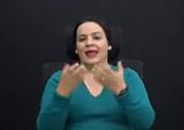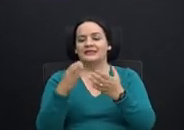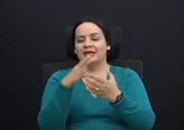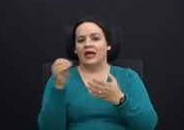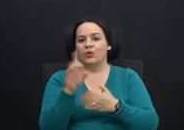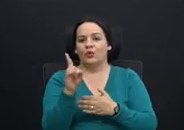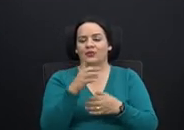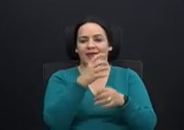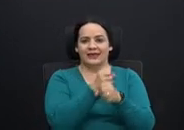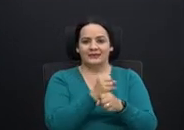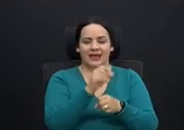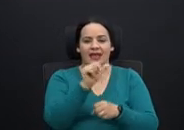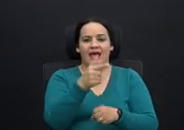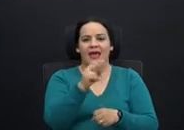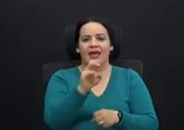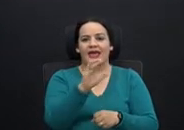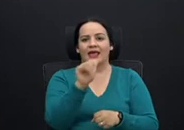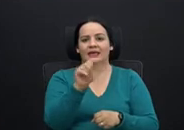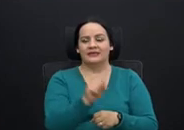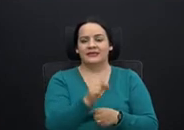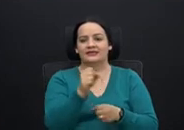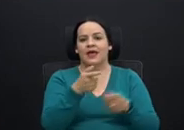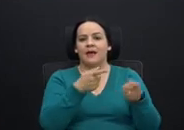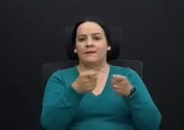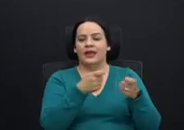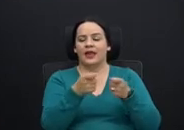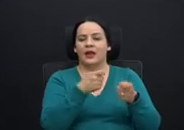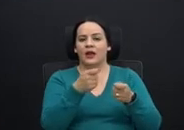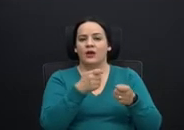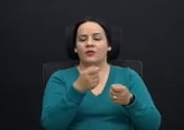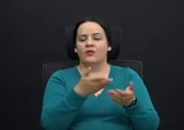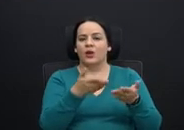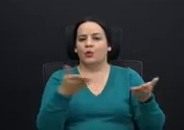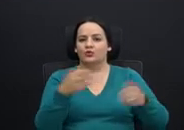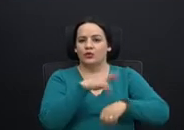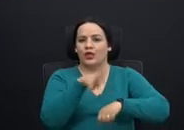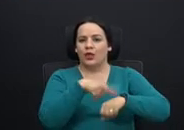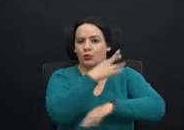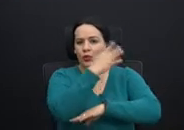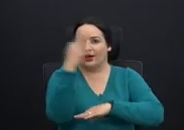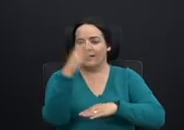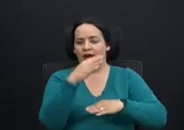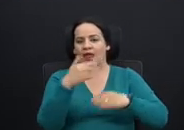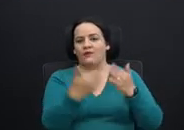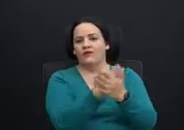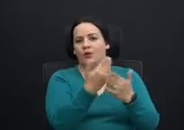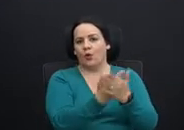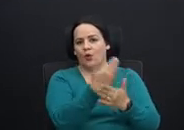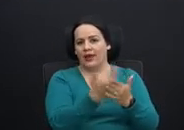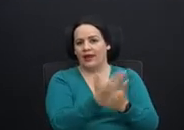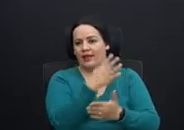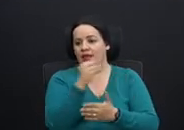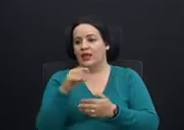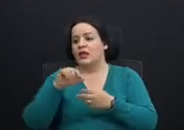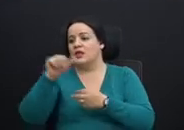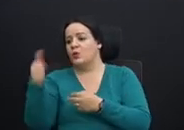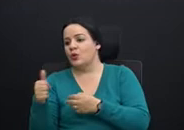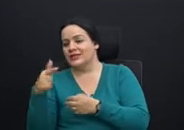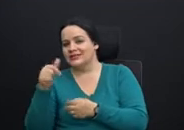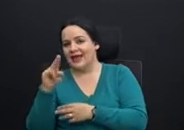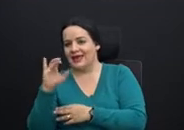crea agencias que manejan recursos naturales renovables y otras agencias que manejan recursos naturales no